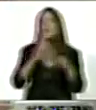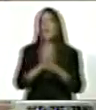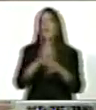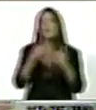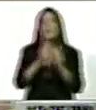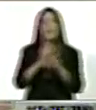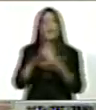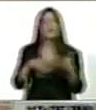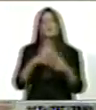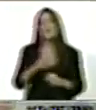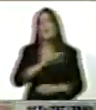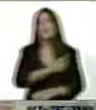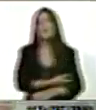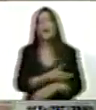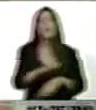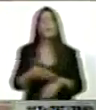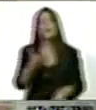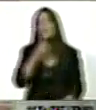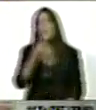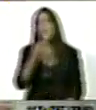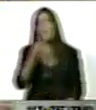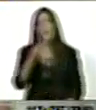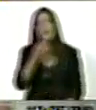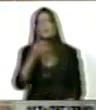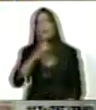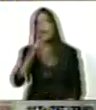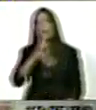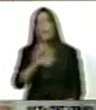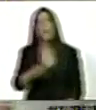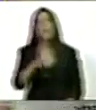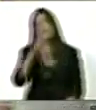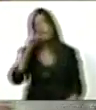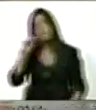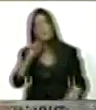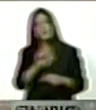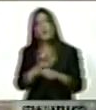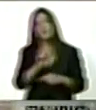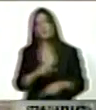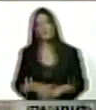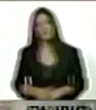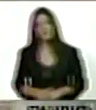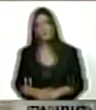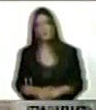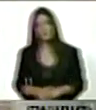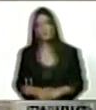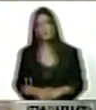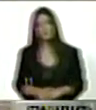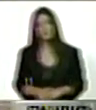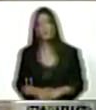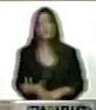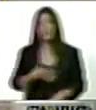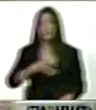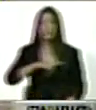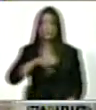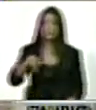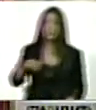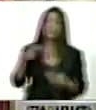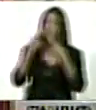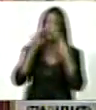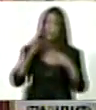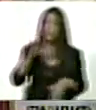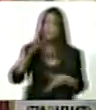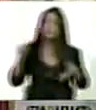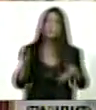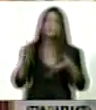en la fuerza, porque no hay política ni convivencia en el odio, ni en la amenaza, ni en el insulto. Nos comprometemos a promover una